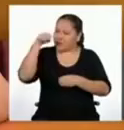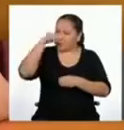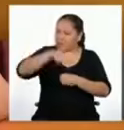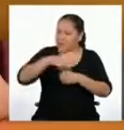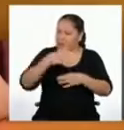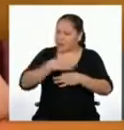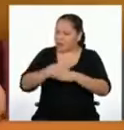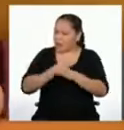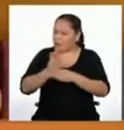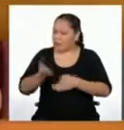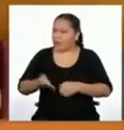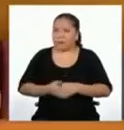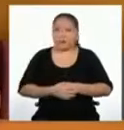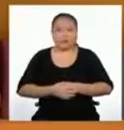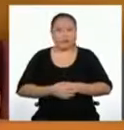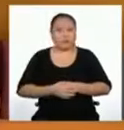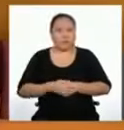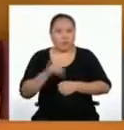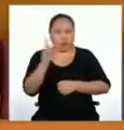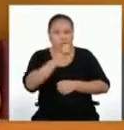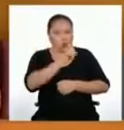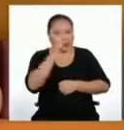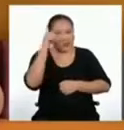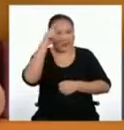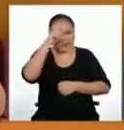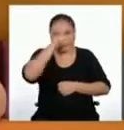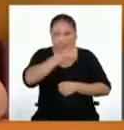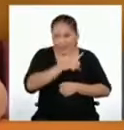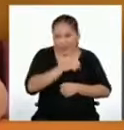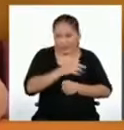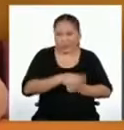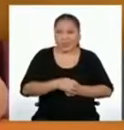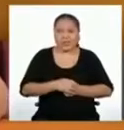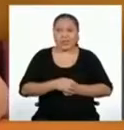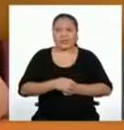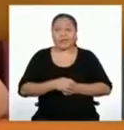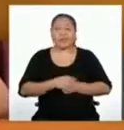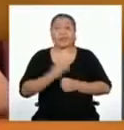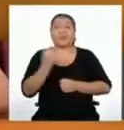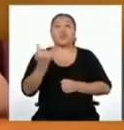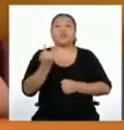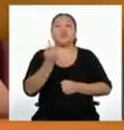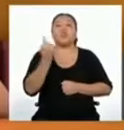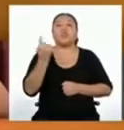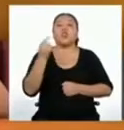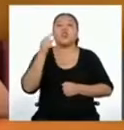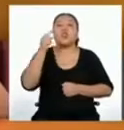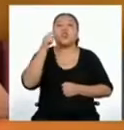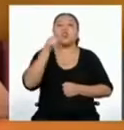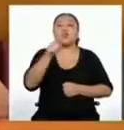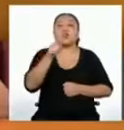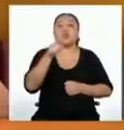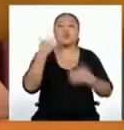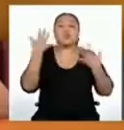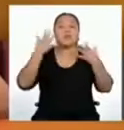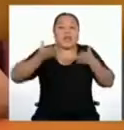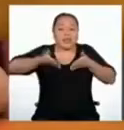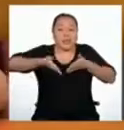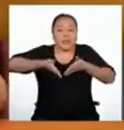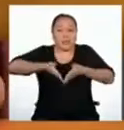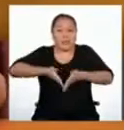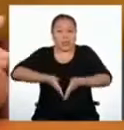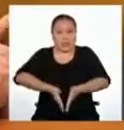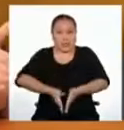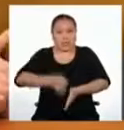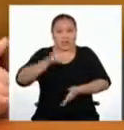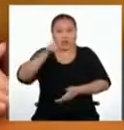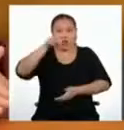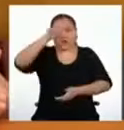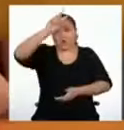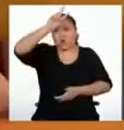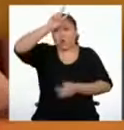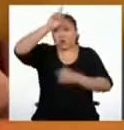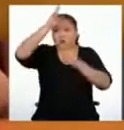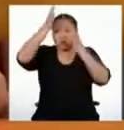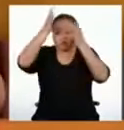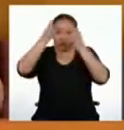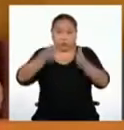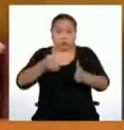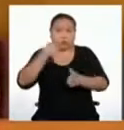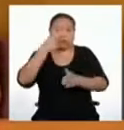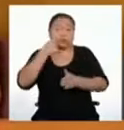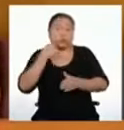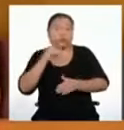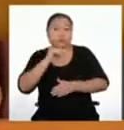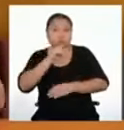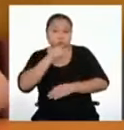estructura? No es tan complicado. Por el solo hecho de ser ciudadanas y ciudadanos